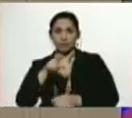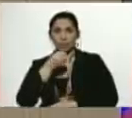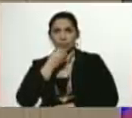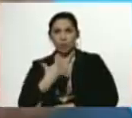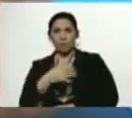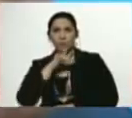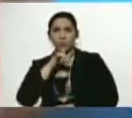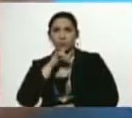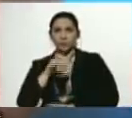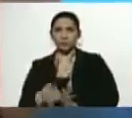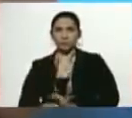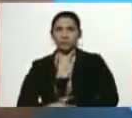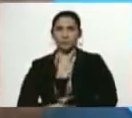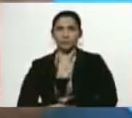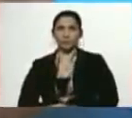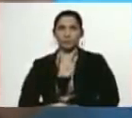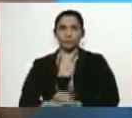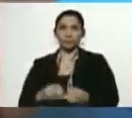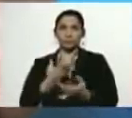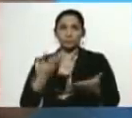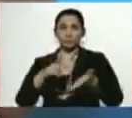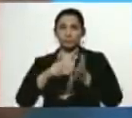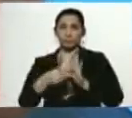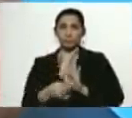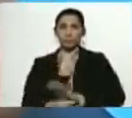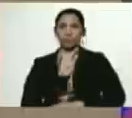noticia. Esto es